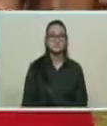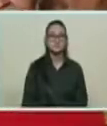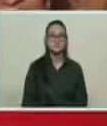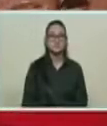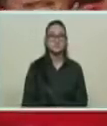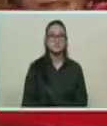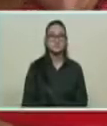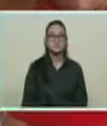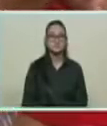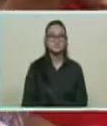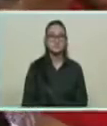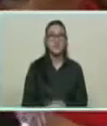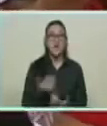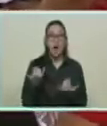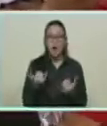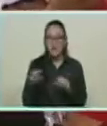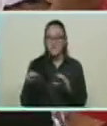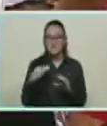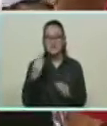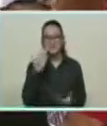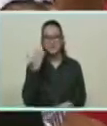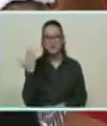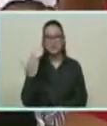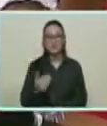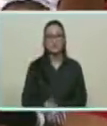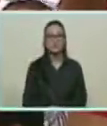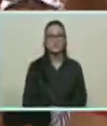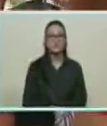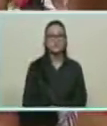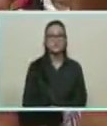Les acaba de llegar el mensaje.